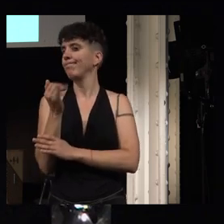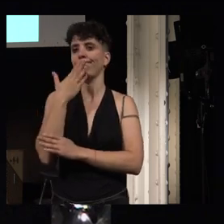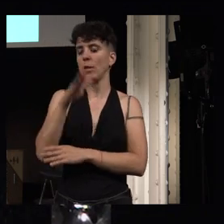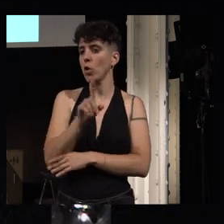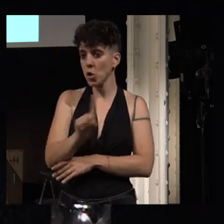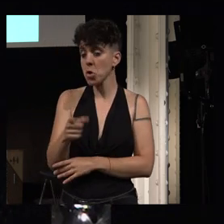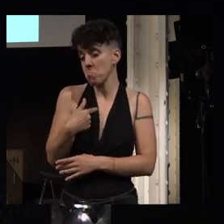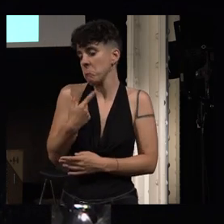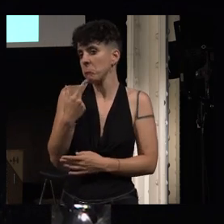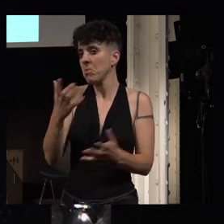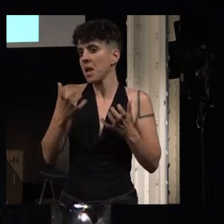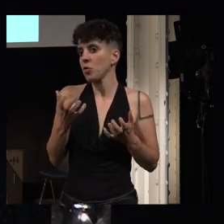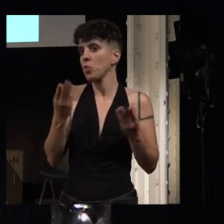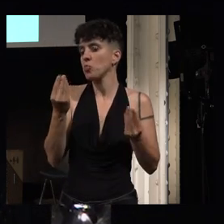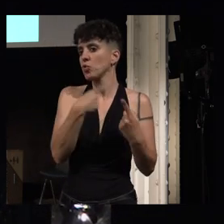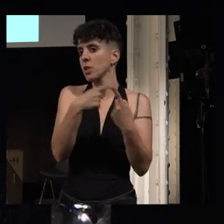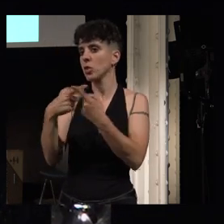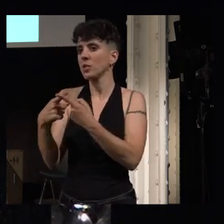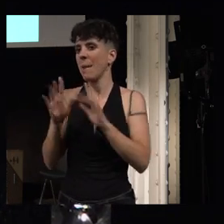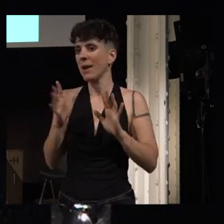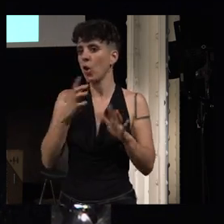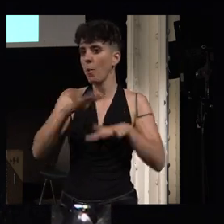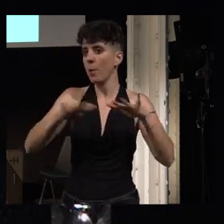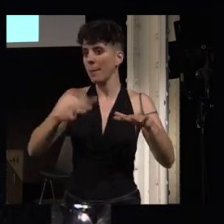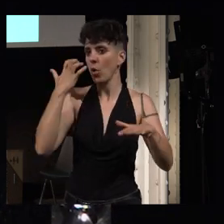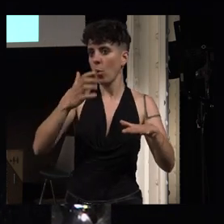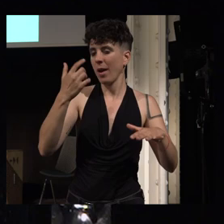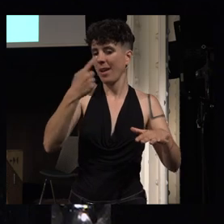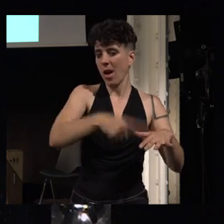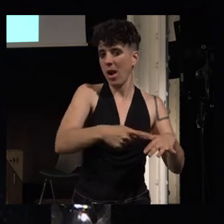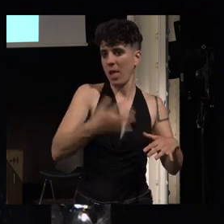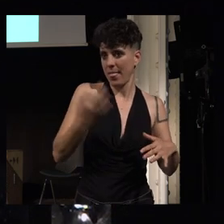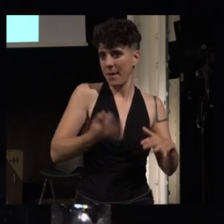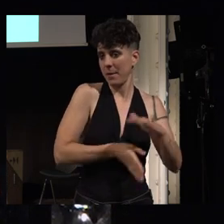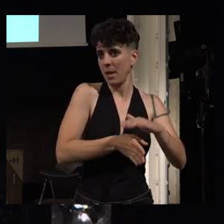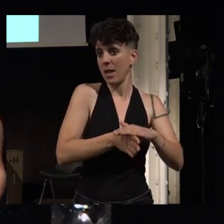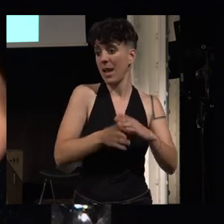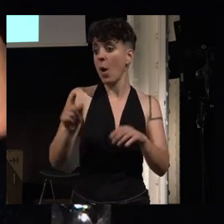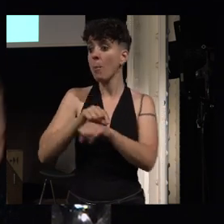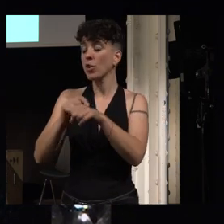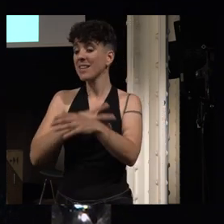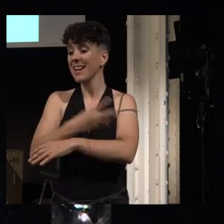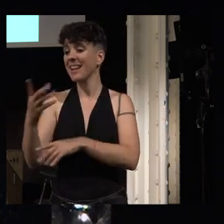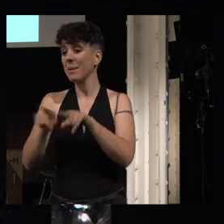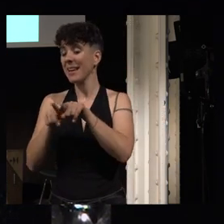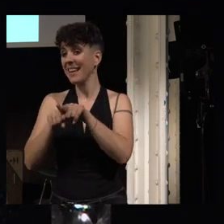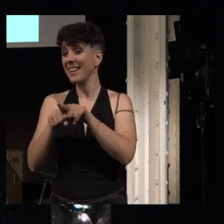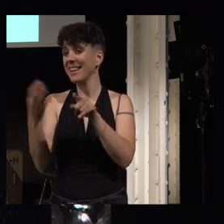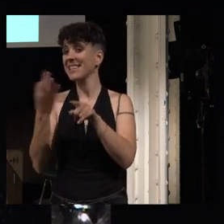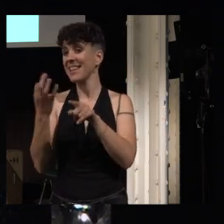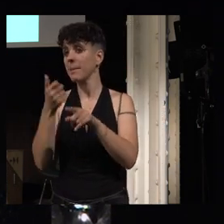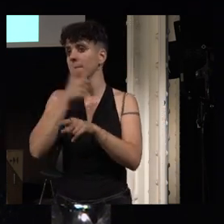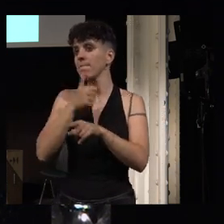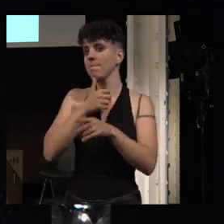acertado para muchas cosas, pero el movimiento queer en sí tiene que existir. Es decir, creo que las políticas LGTB críticas tienen que ser sostenidas por los